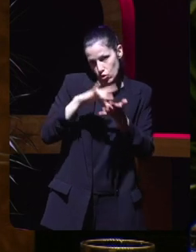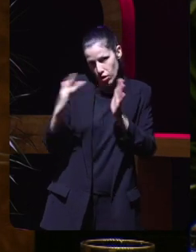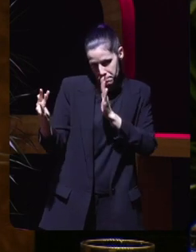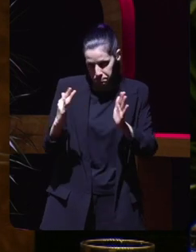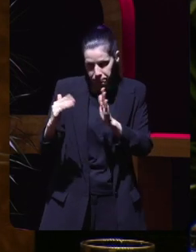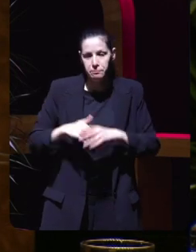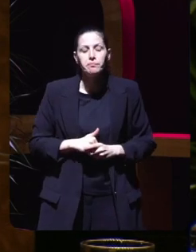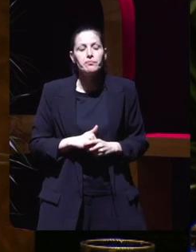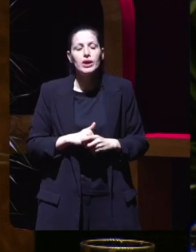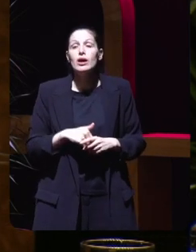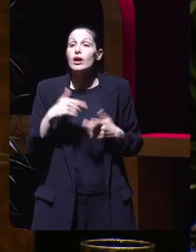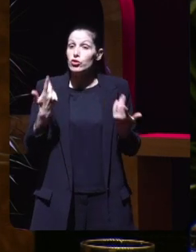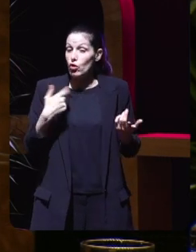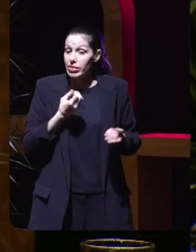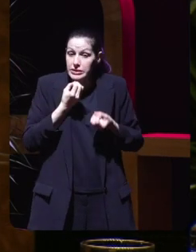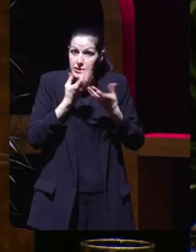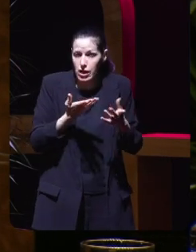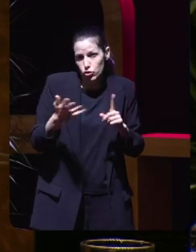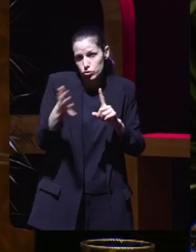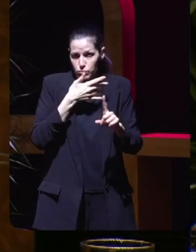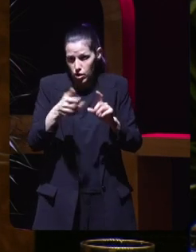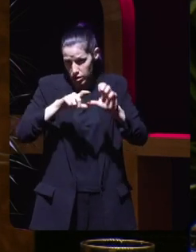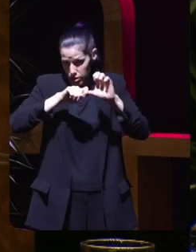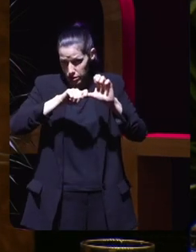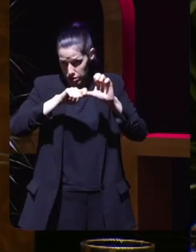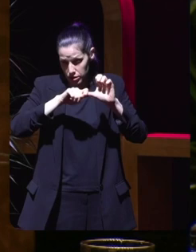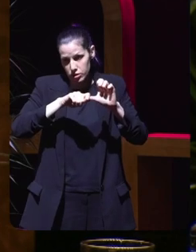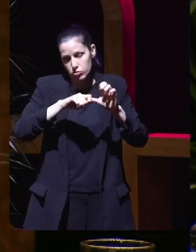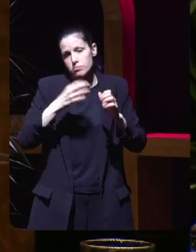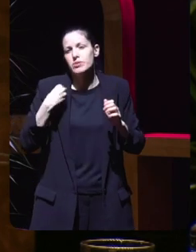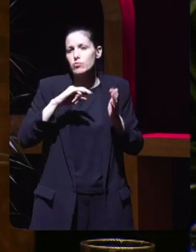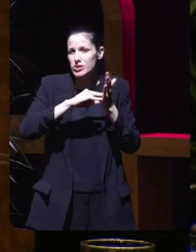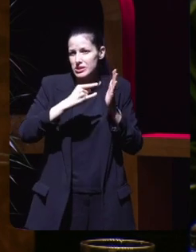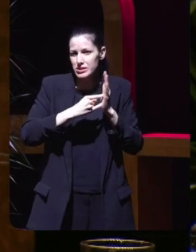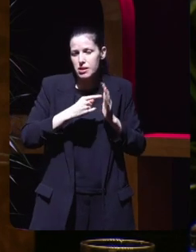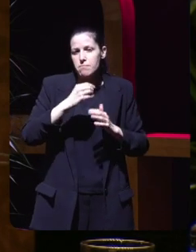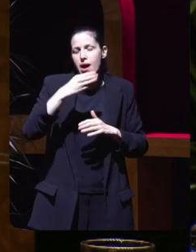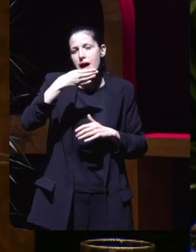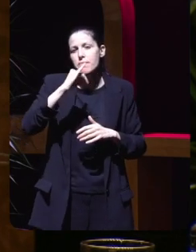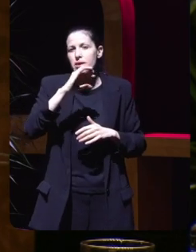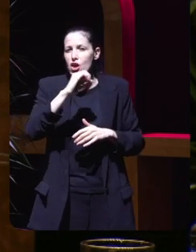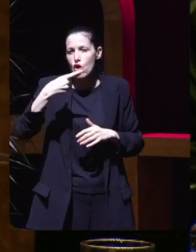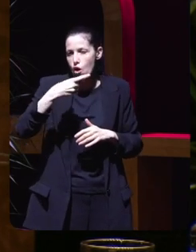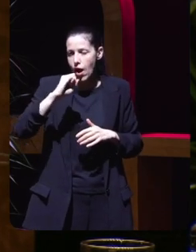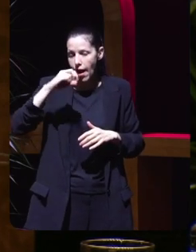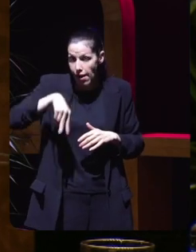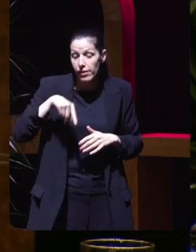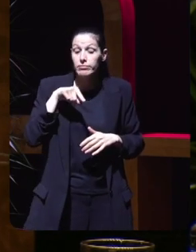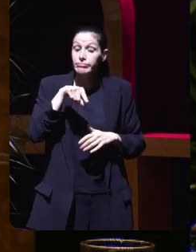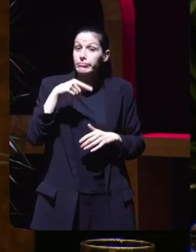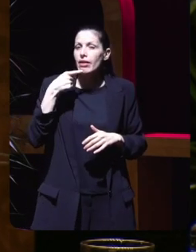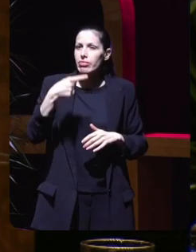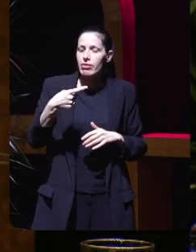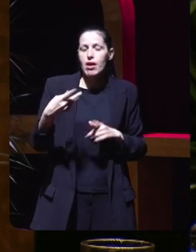resistores de violencia de género no sistema biogen he remataba diciendo también a provincias datos oficiales de inca violencia